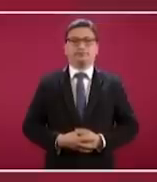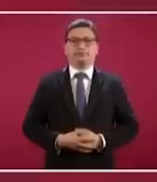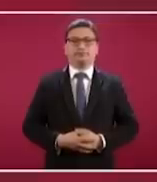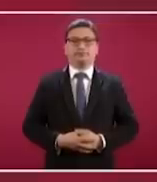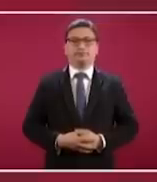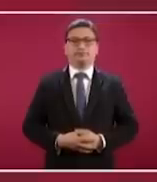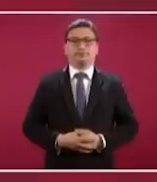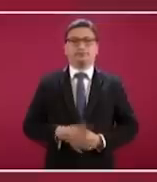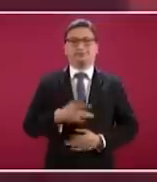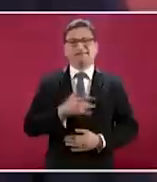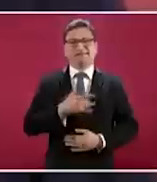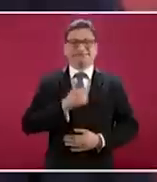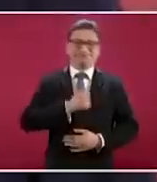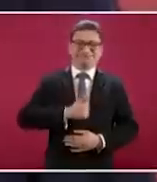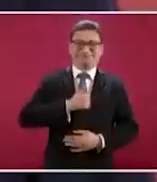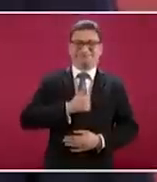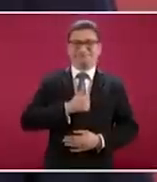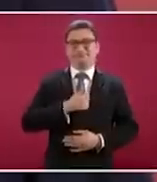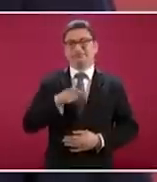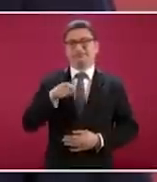asesinato de